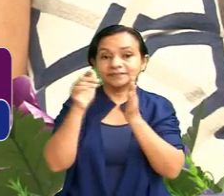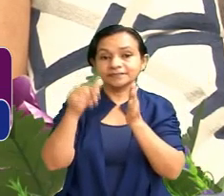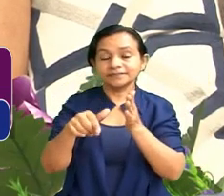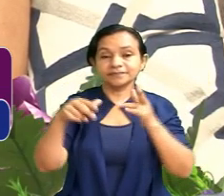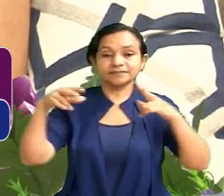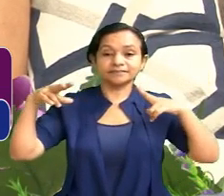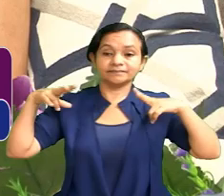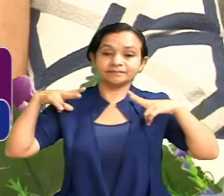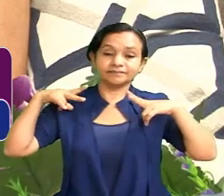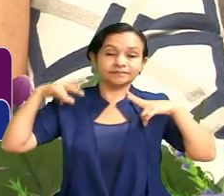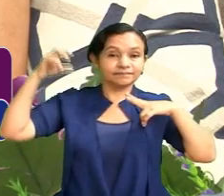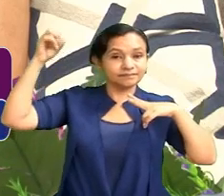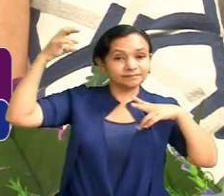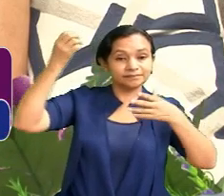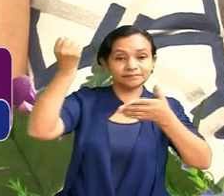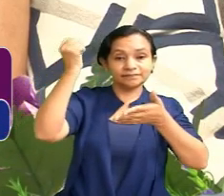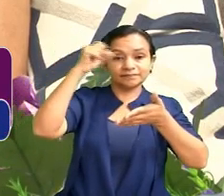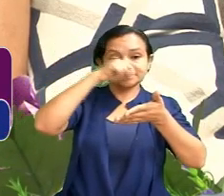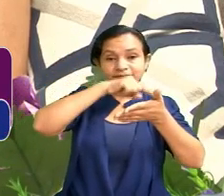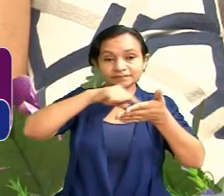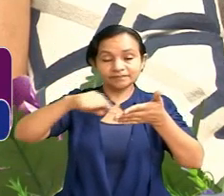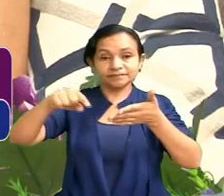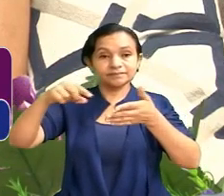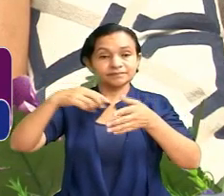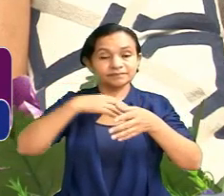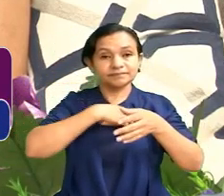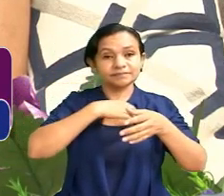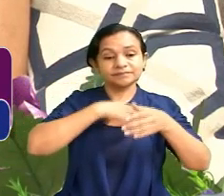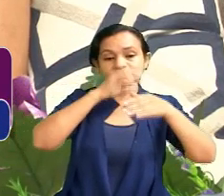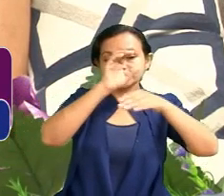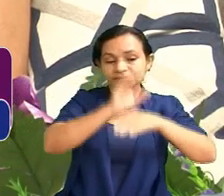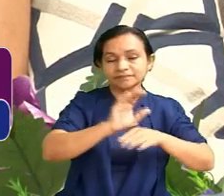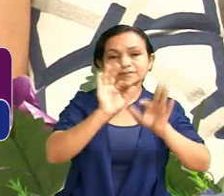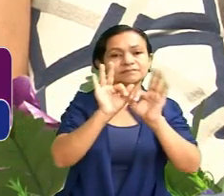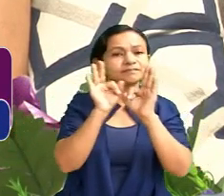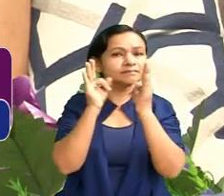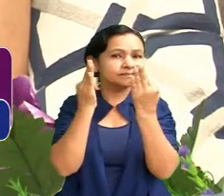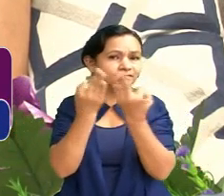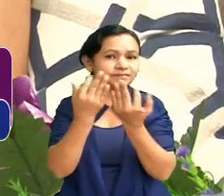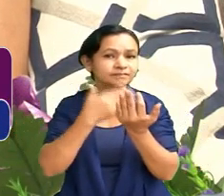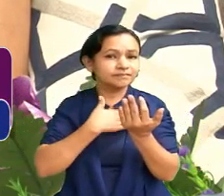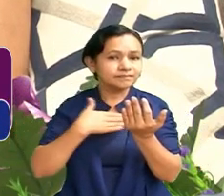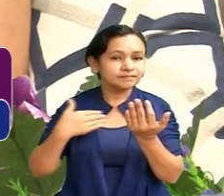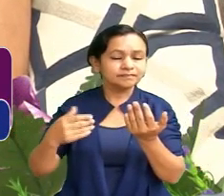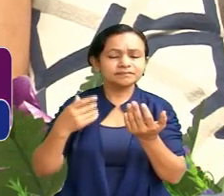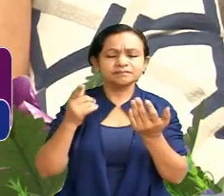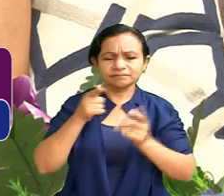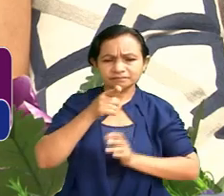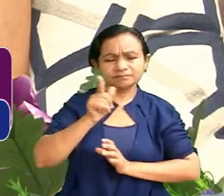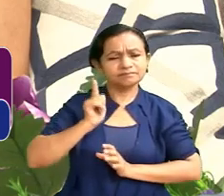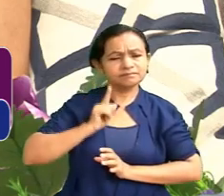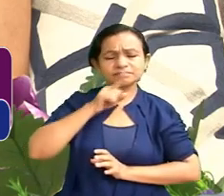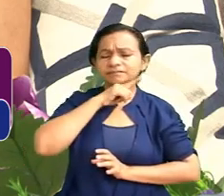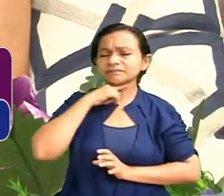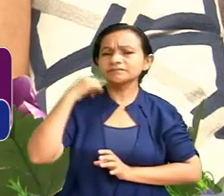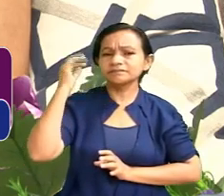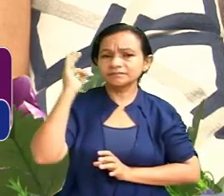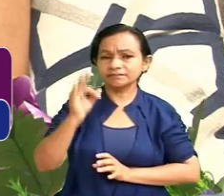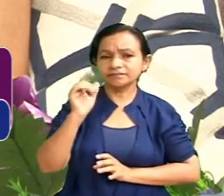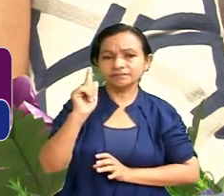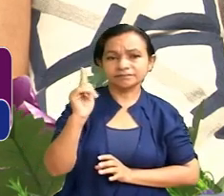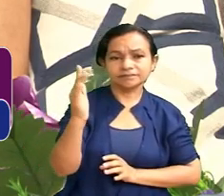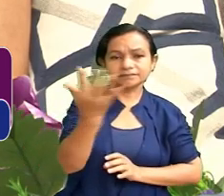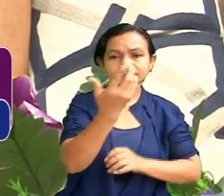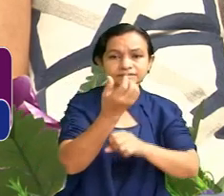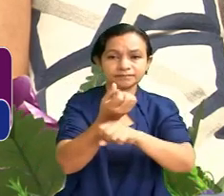temporada de verano de semana santa para realizar y celebrar nuestras tradiciones en familia y que tengan la seguridad que todas las alcaldías